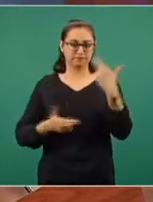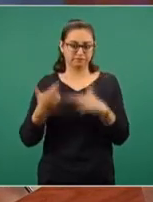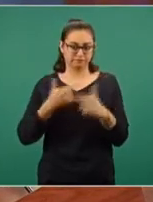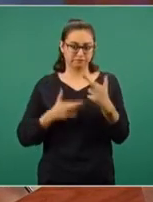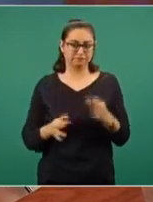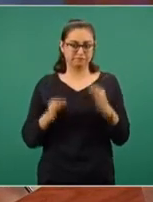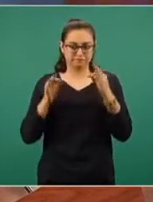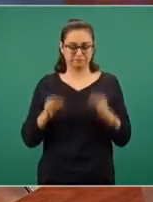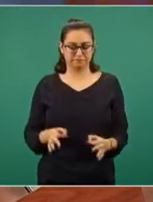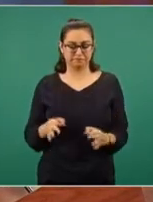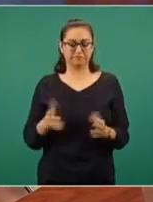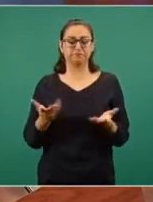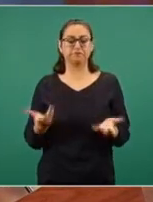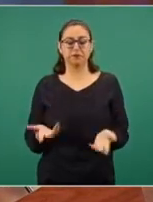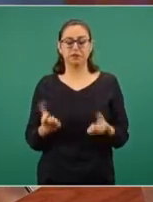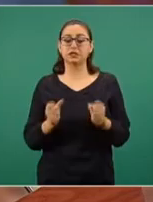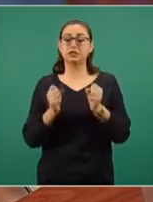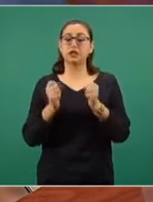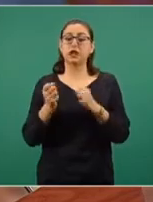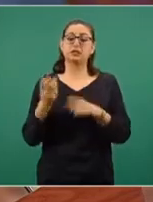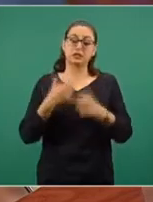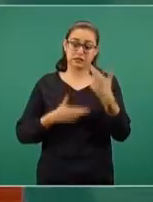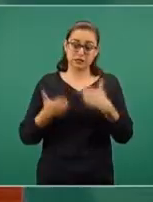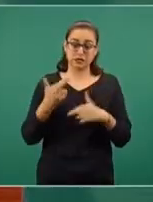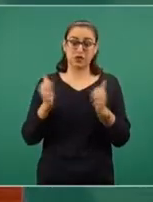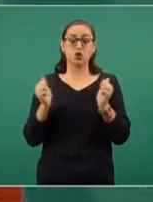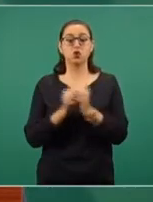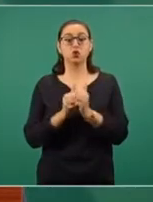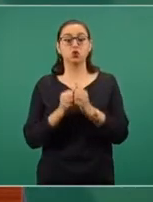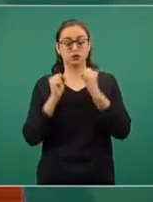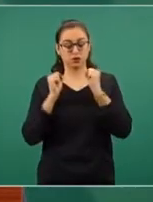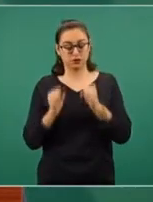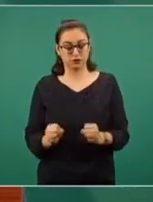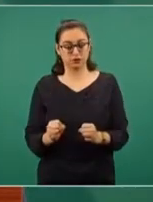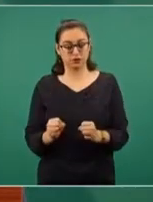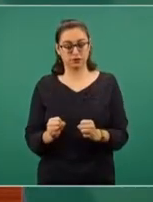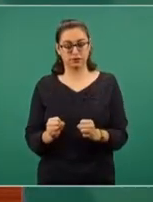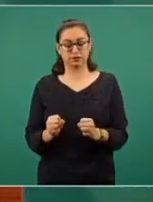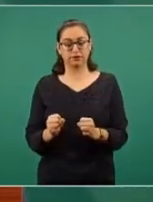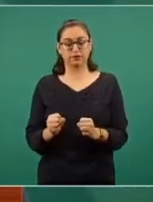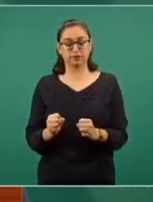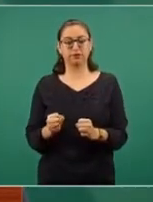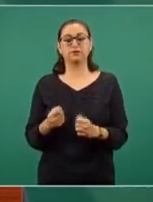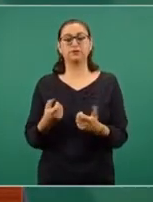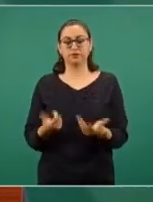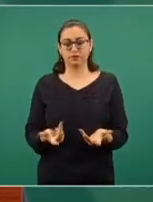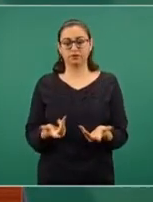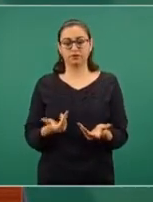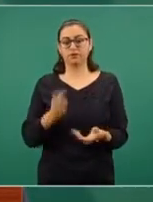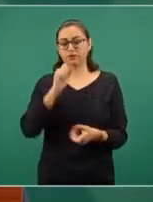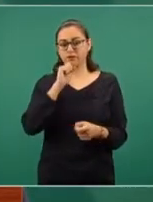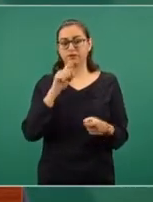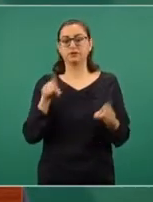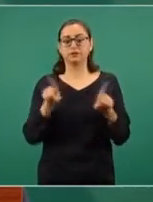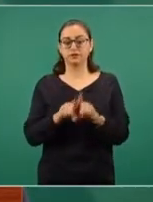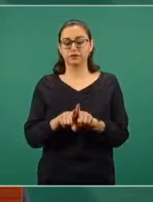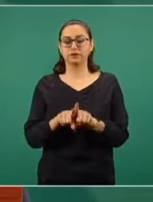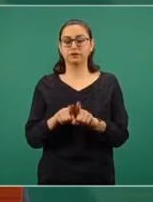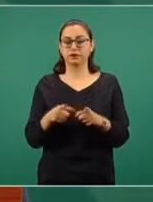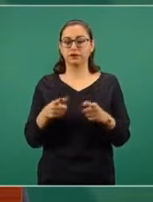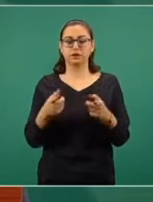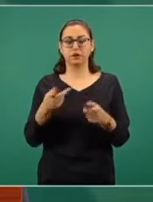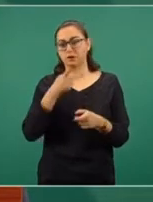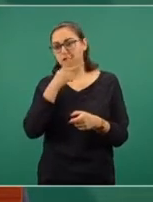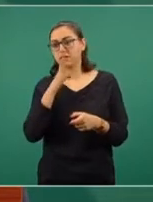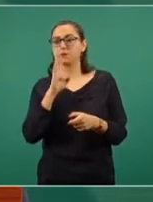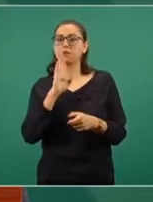lo que pretendemos, que sea un regreso seguro, un regreso que tenga toda la posibilidad de que haya esa participación de